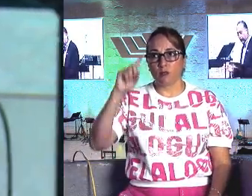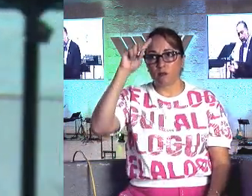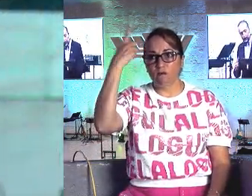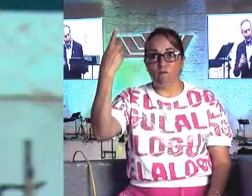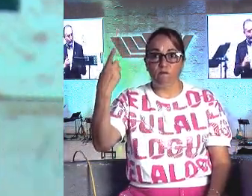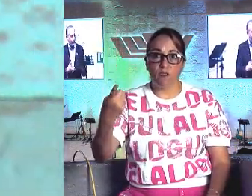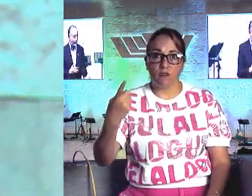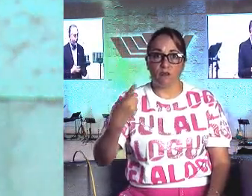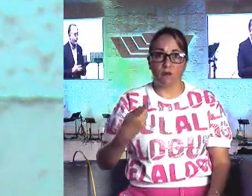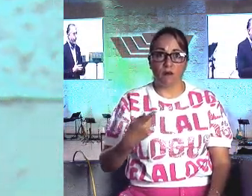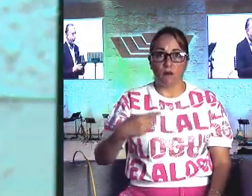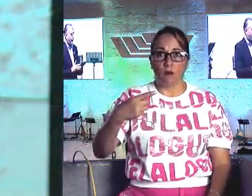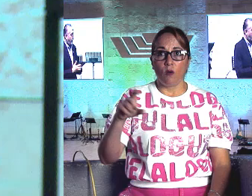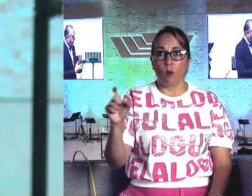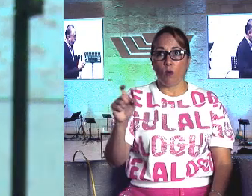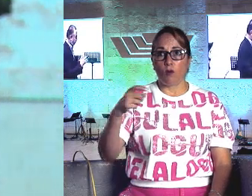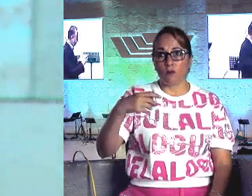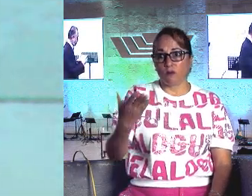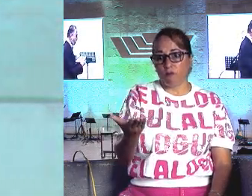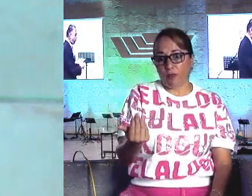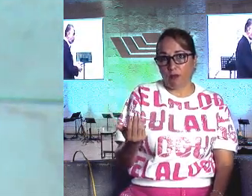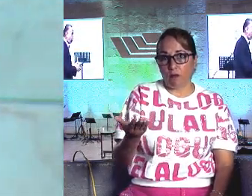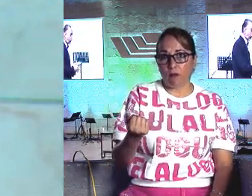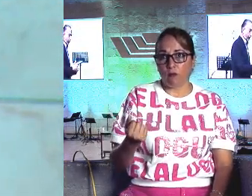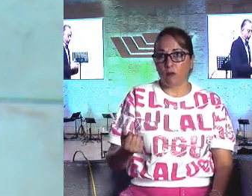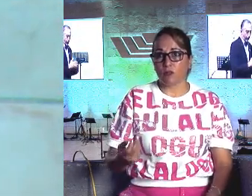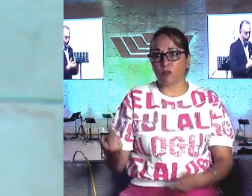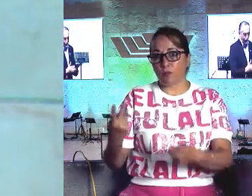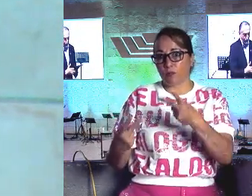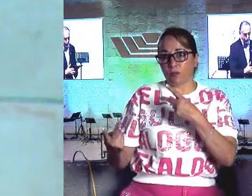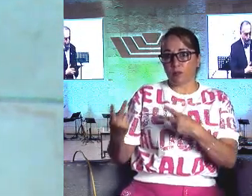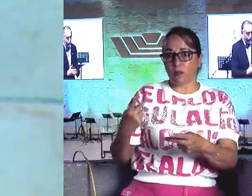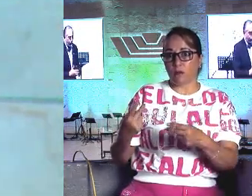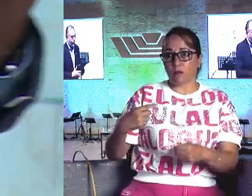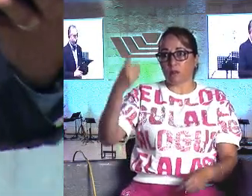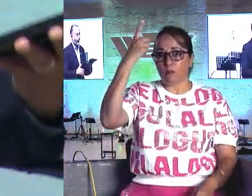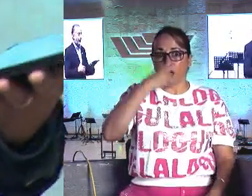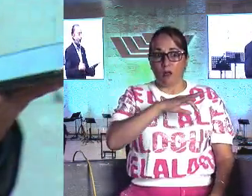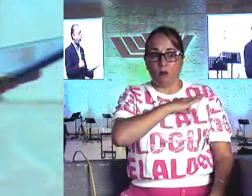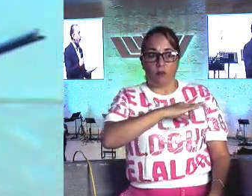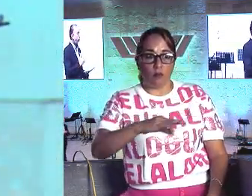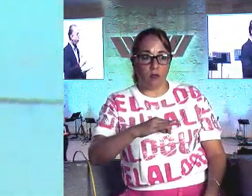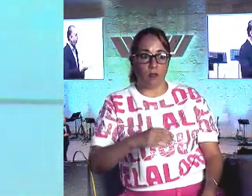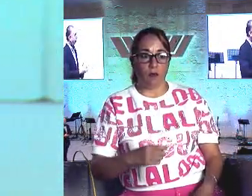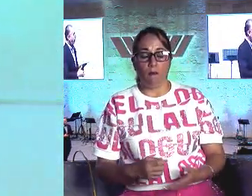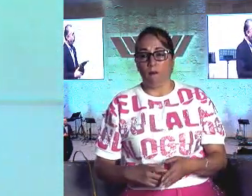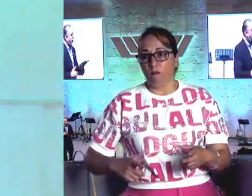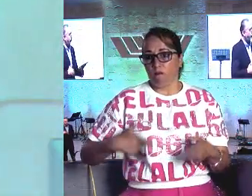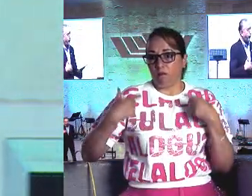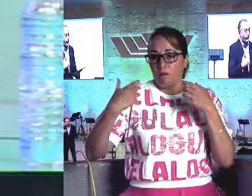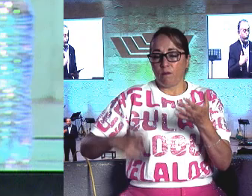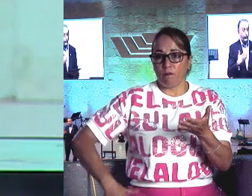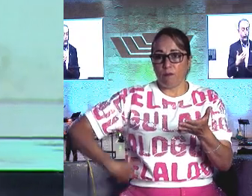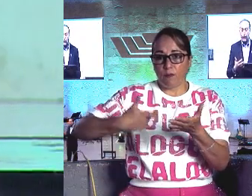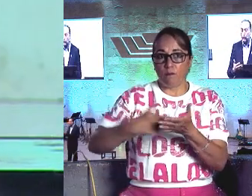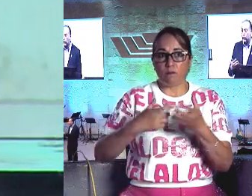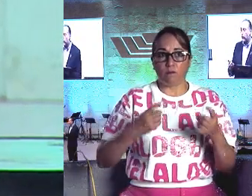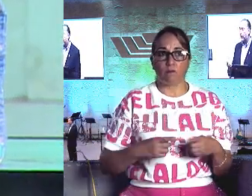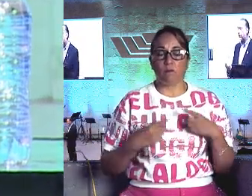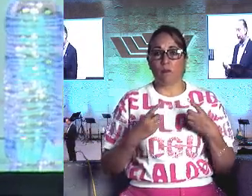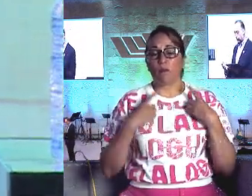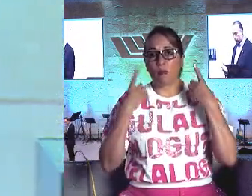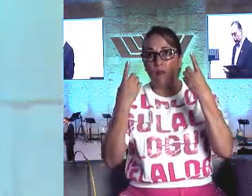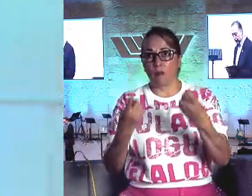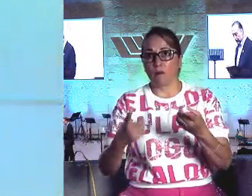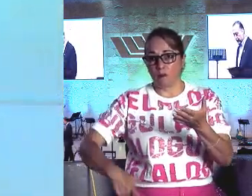para pagar acá y luego pido prestado acá para pagarle a este y va generando más y más y más y más problemas